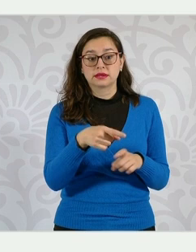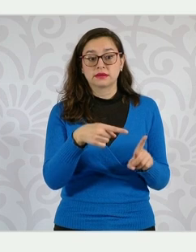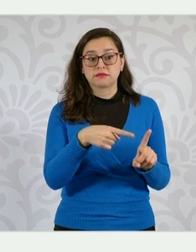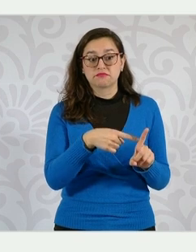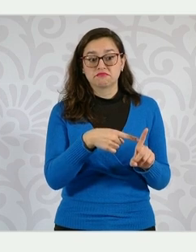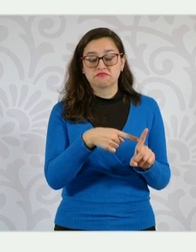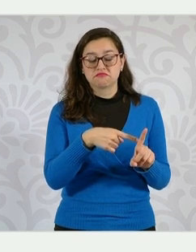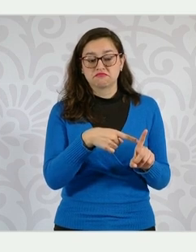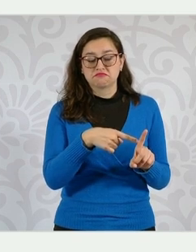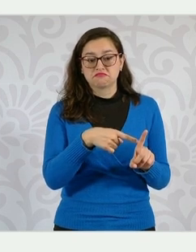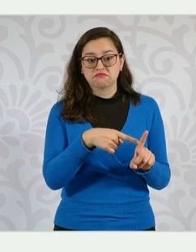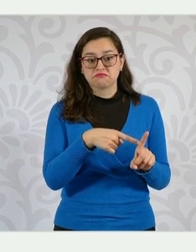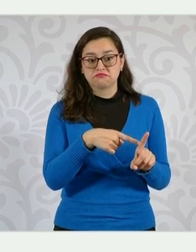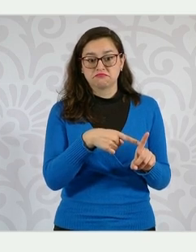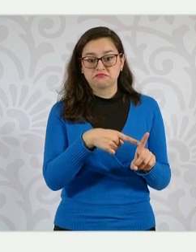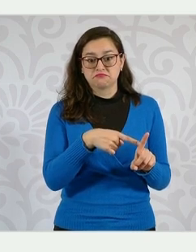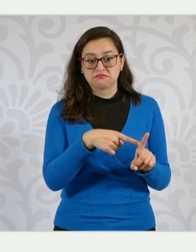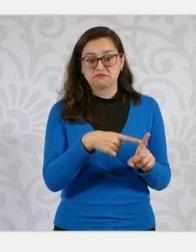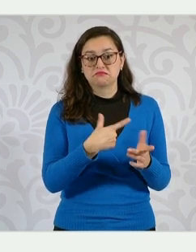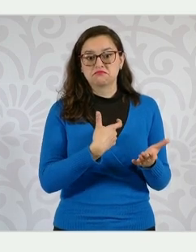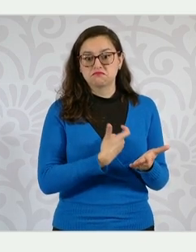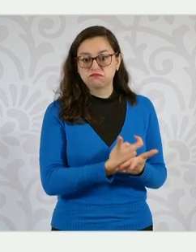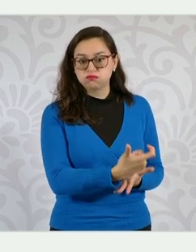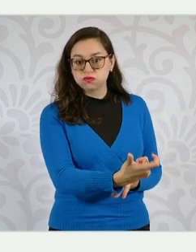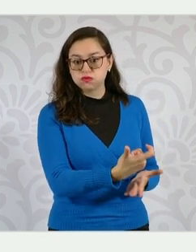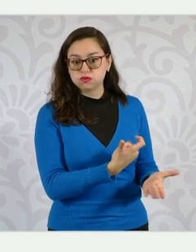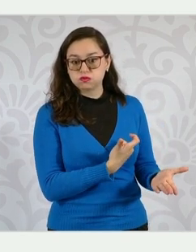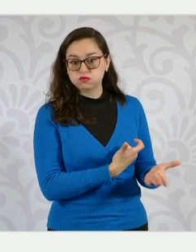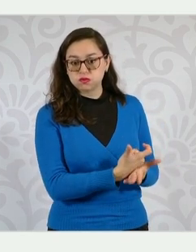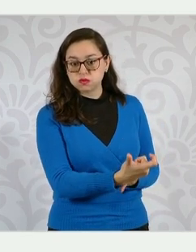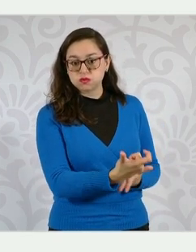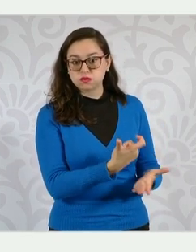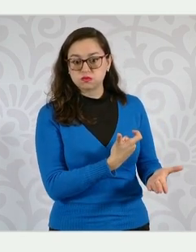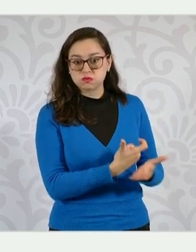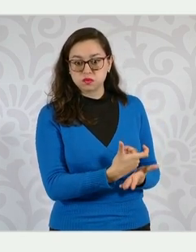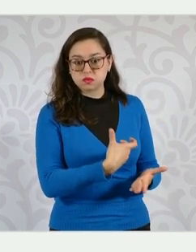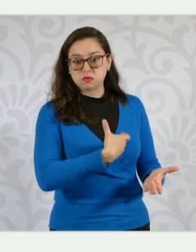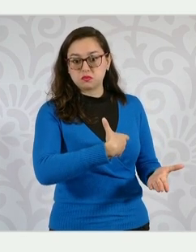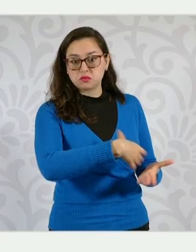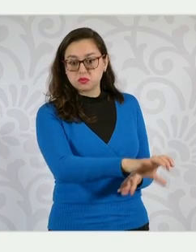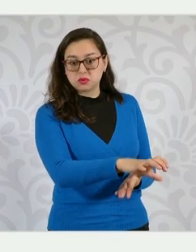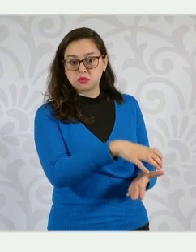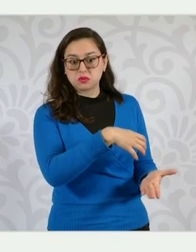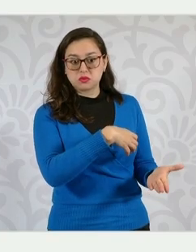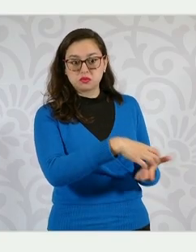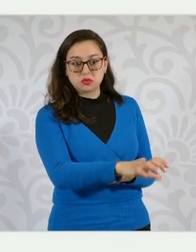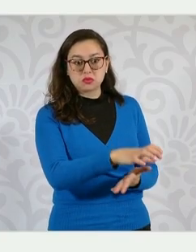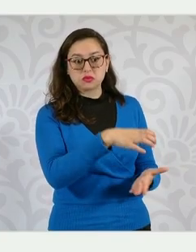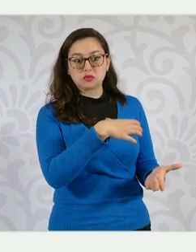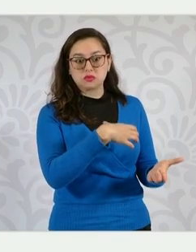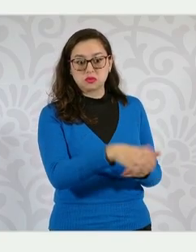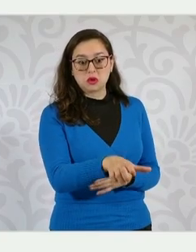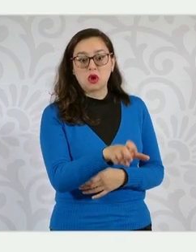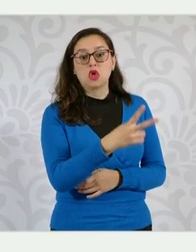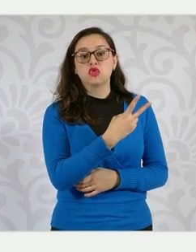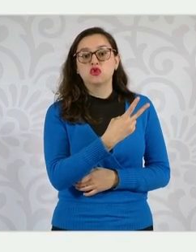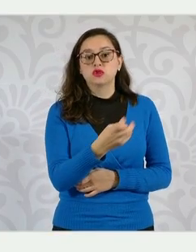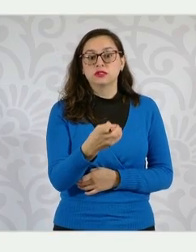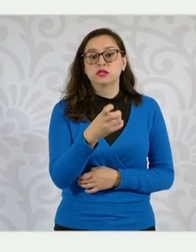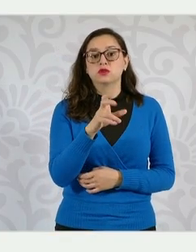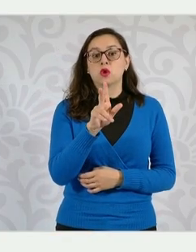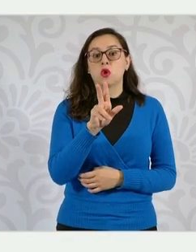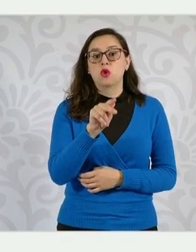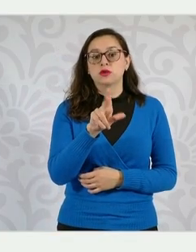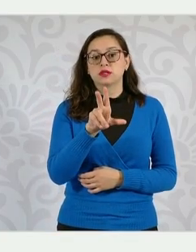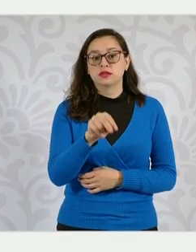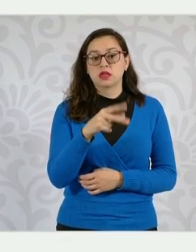recibió pagos del organismo de prisiones ODA-PRIS por 288